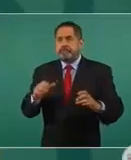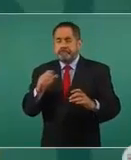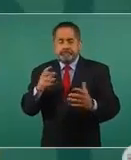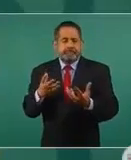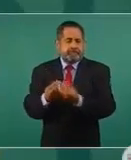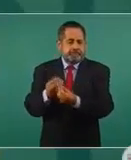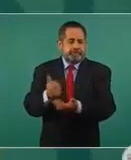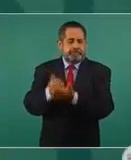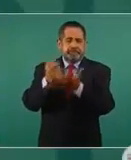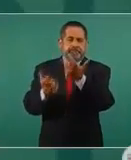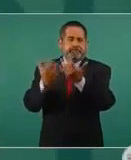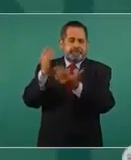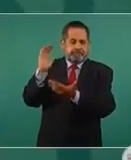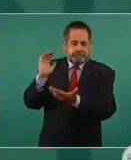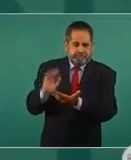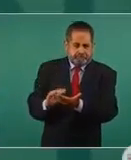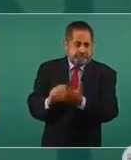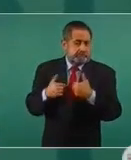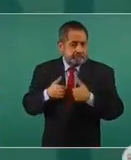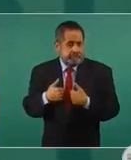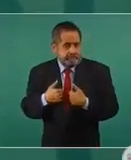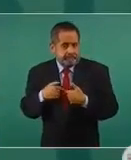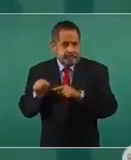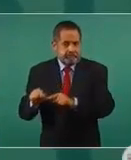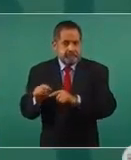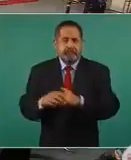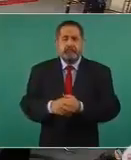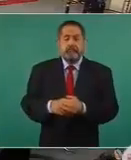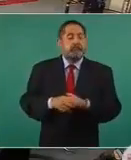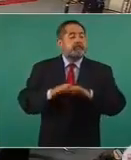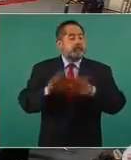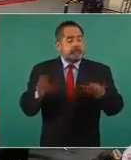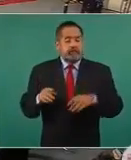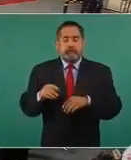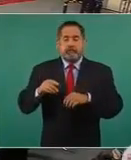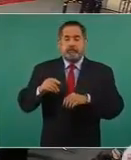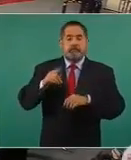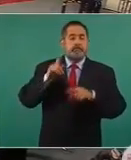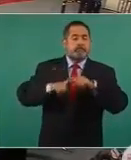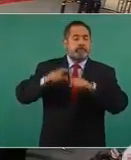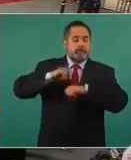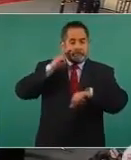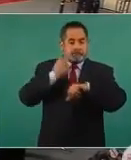sumando al control del incendio. Además, la responsabilidad operativa,